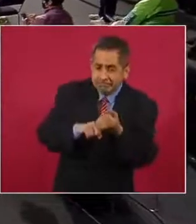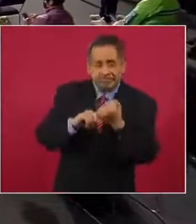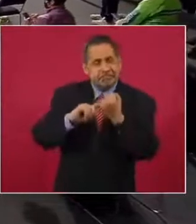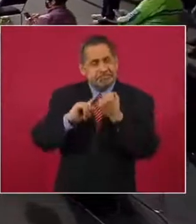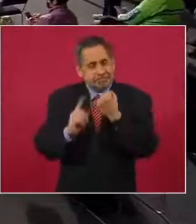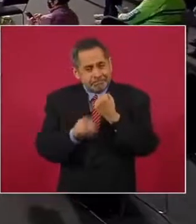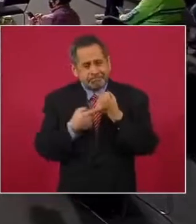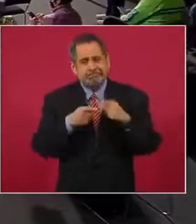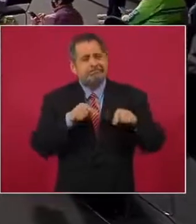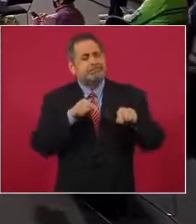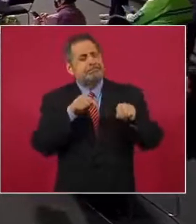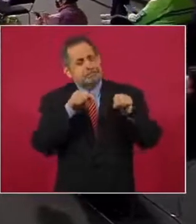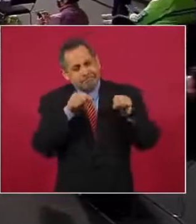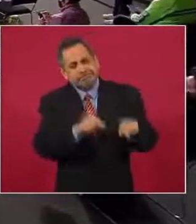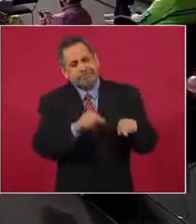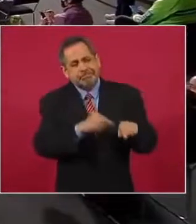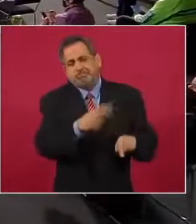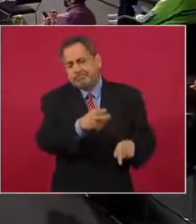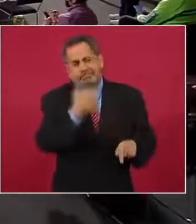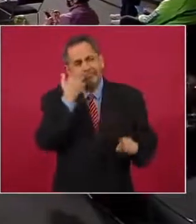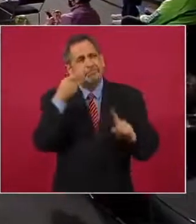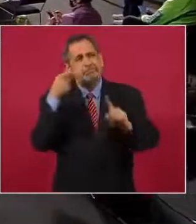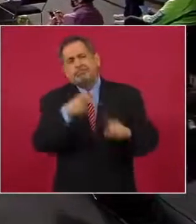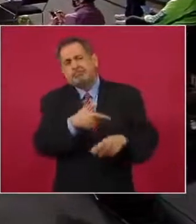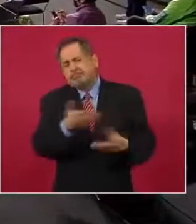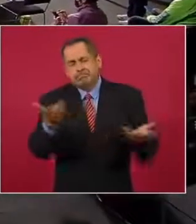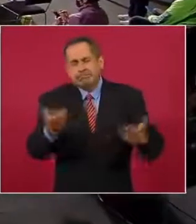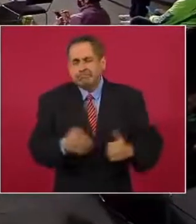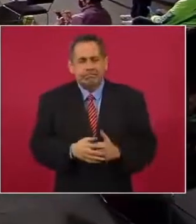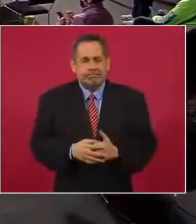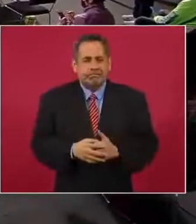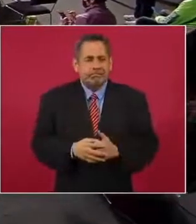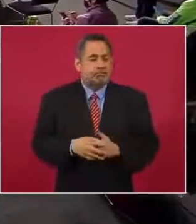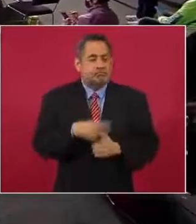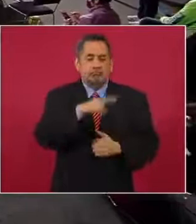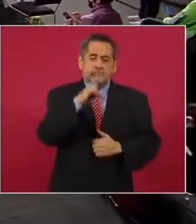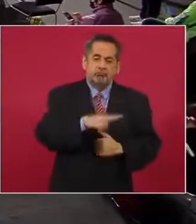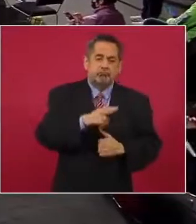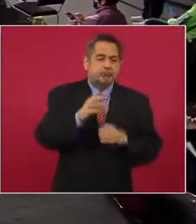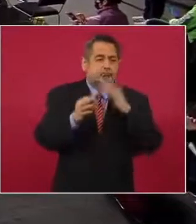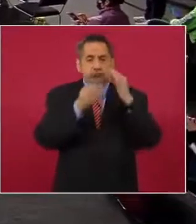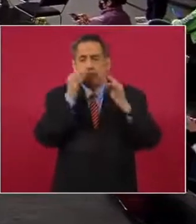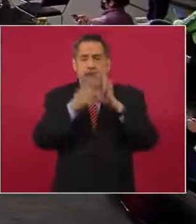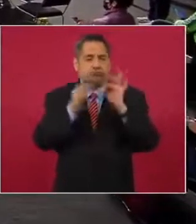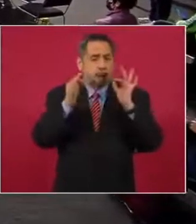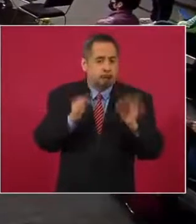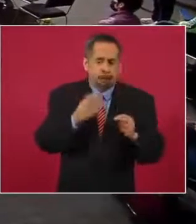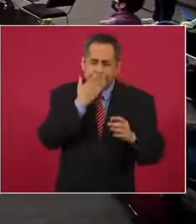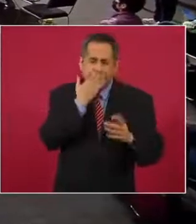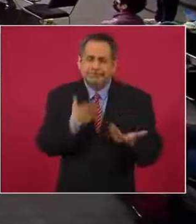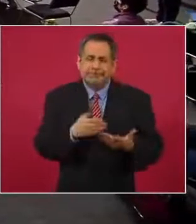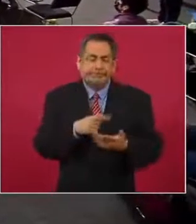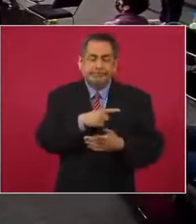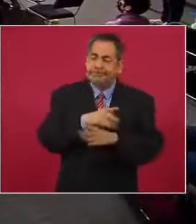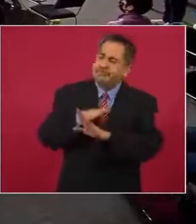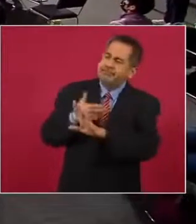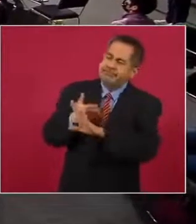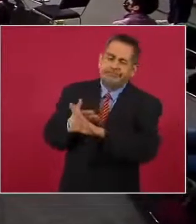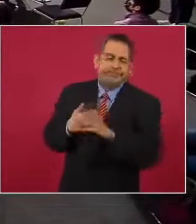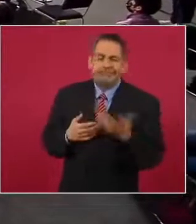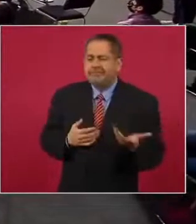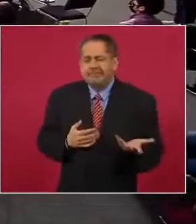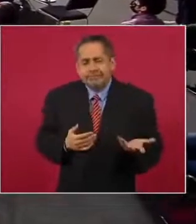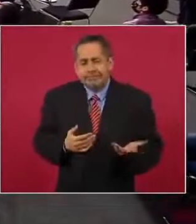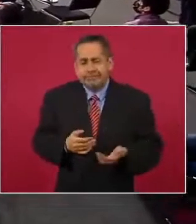No es una campaña mediática sin